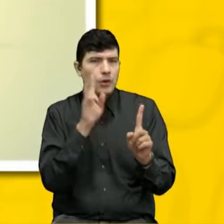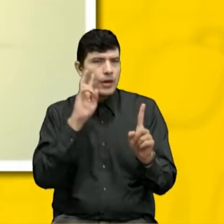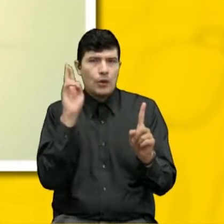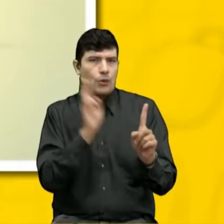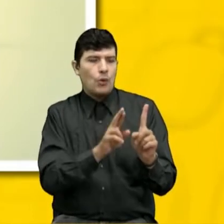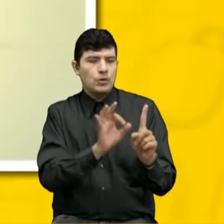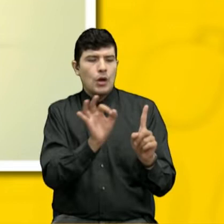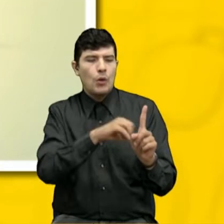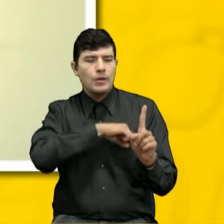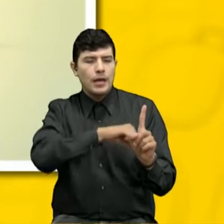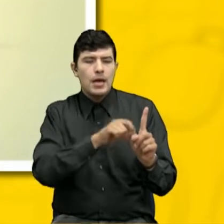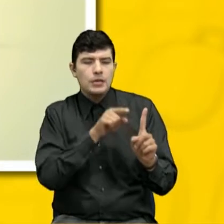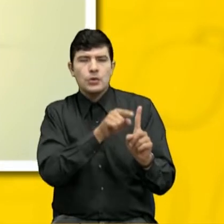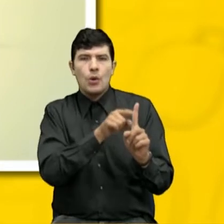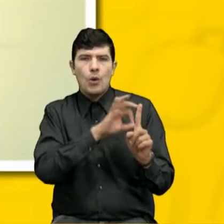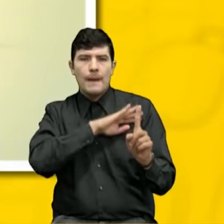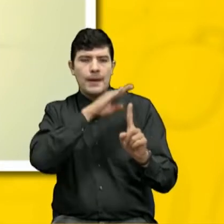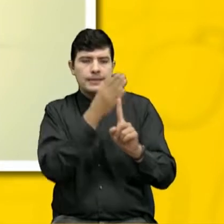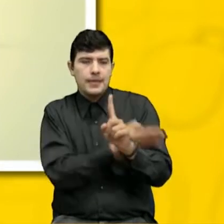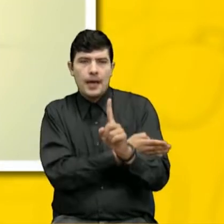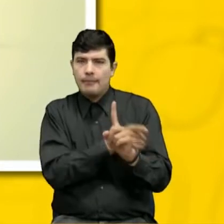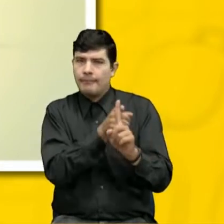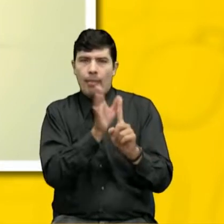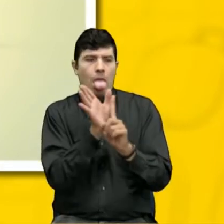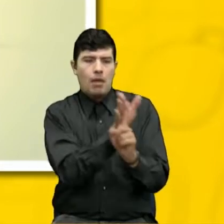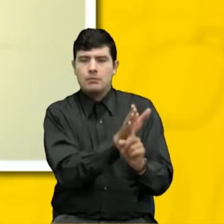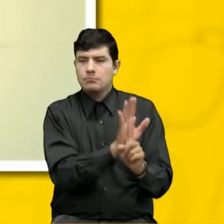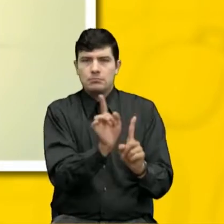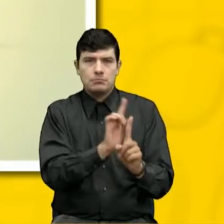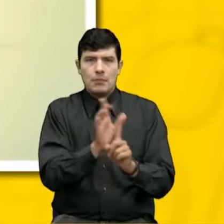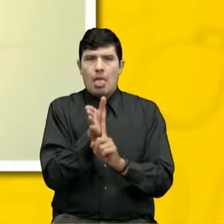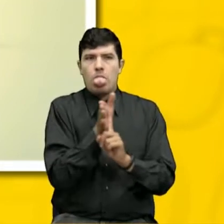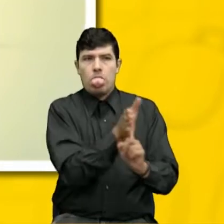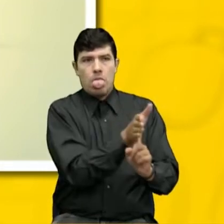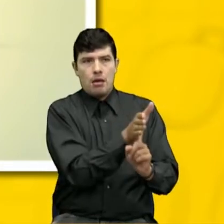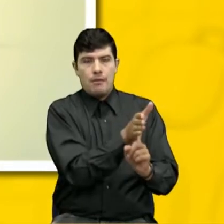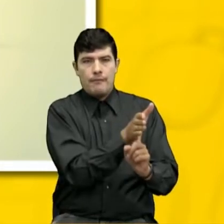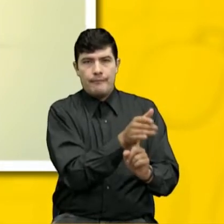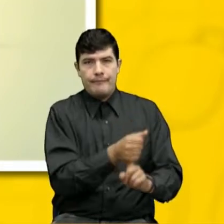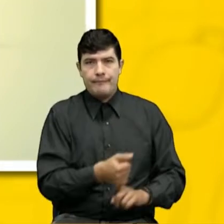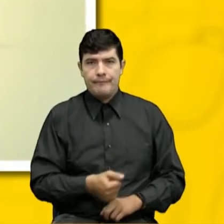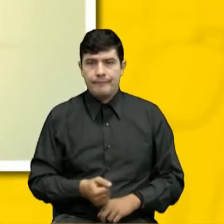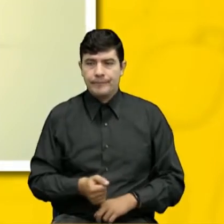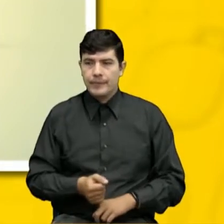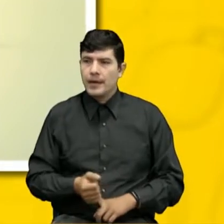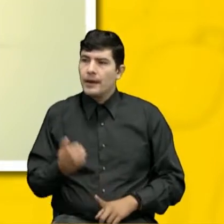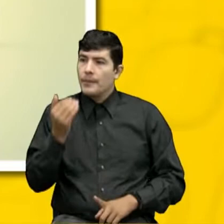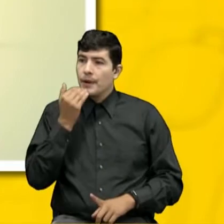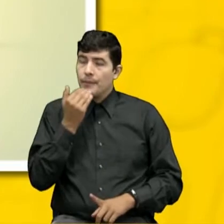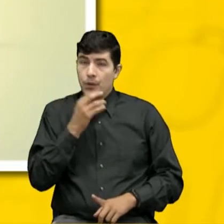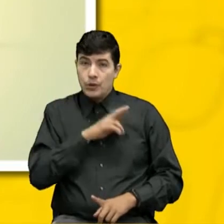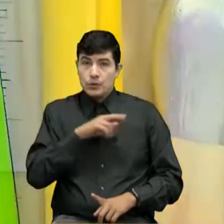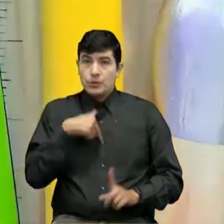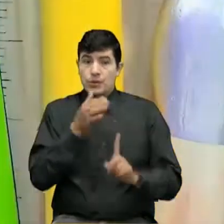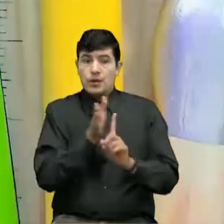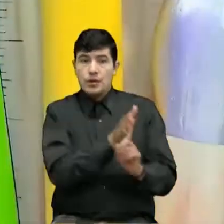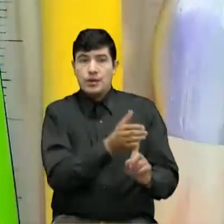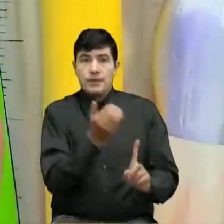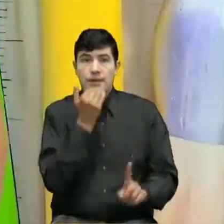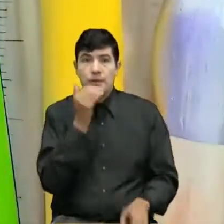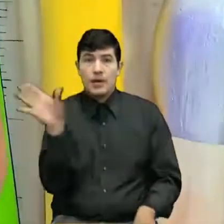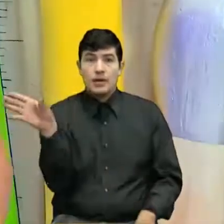capacidades básicas. Ok, muy bien. Exclusión excluimos social. Cuando yo le digo, por ejemplo, a todos